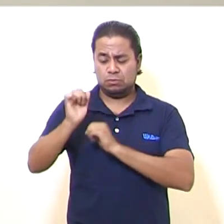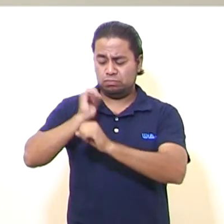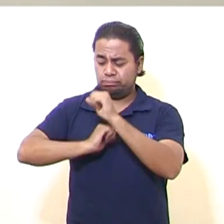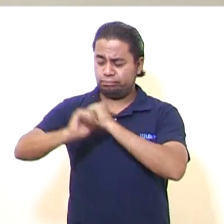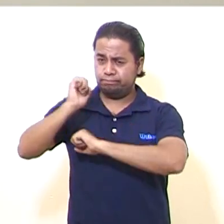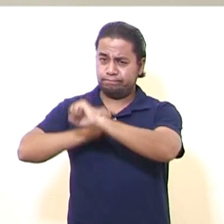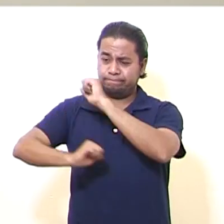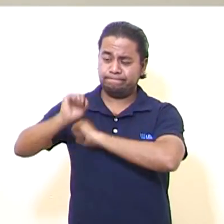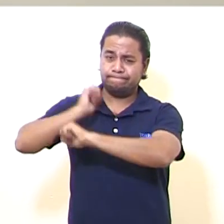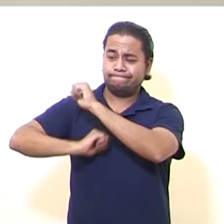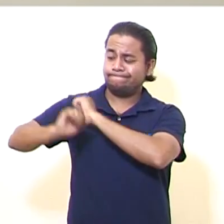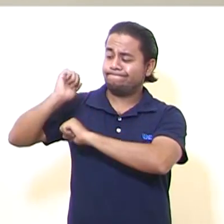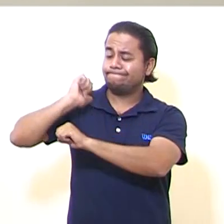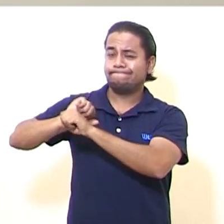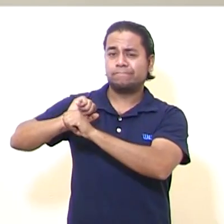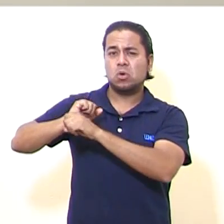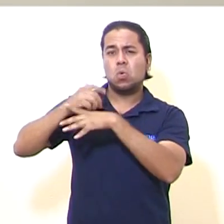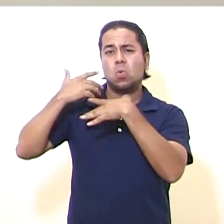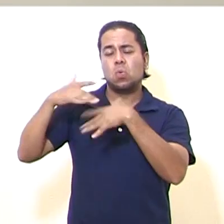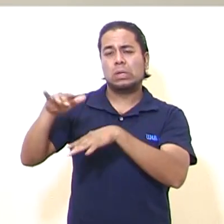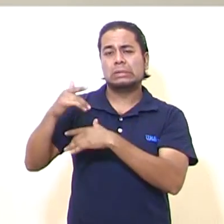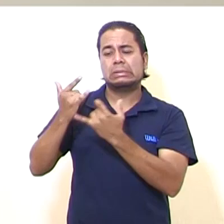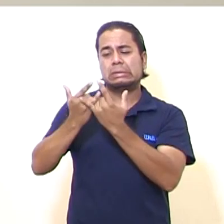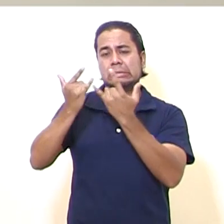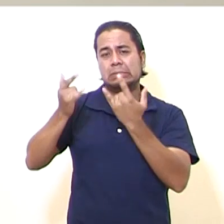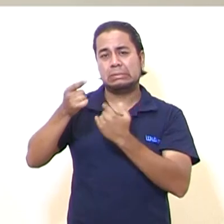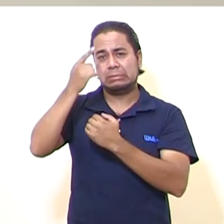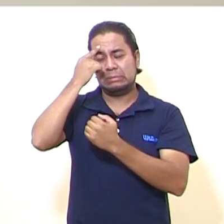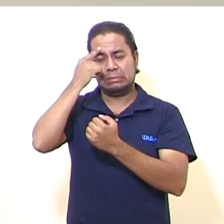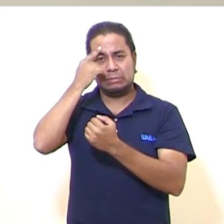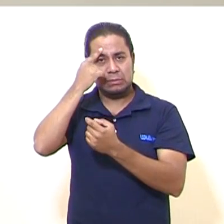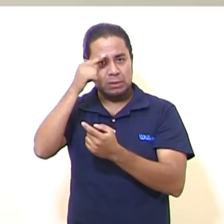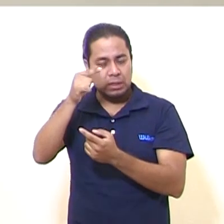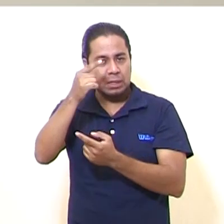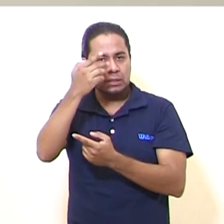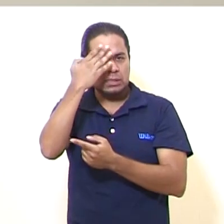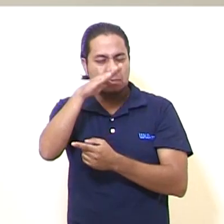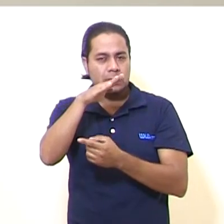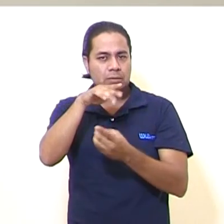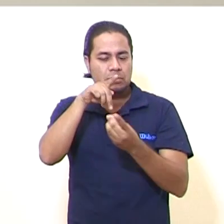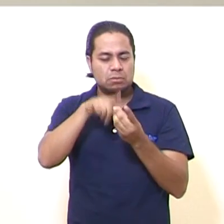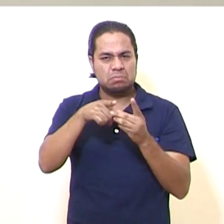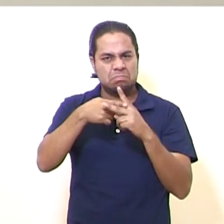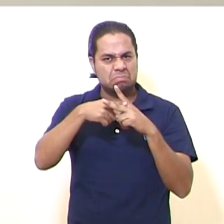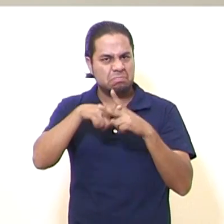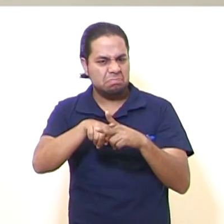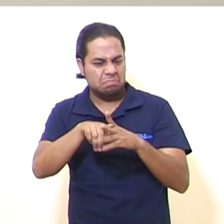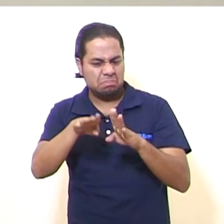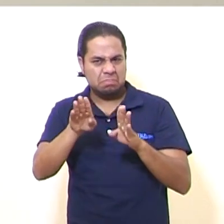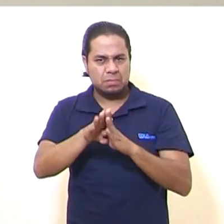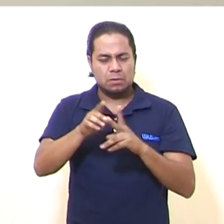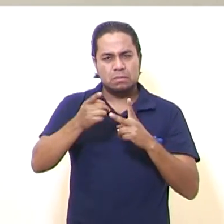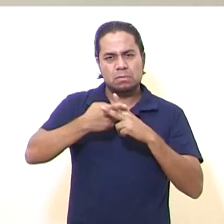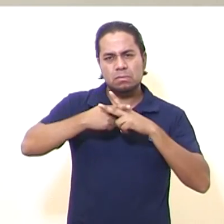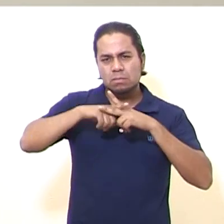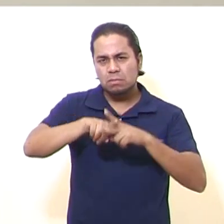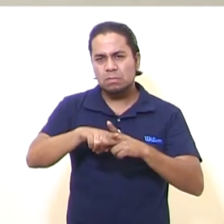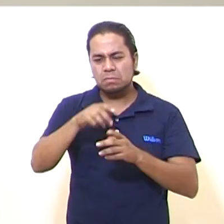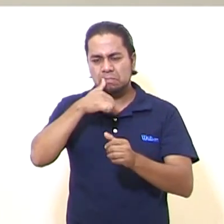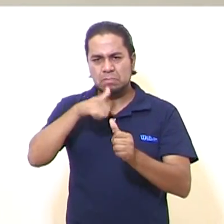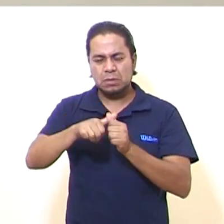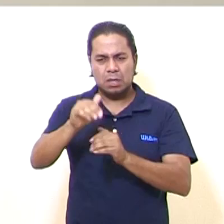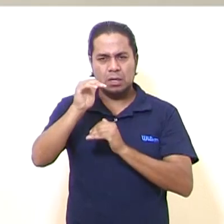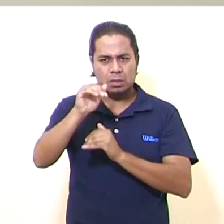tiempo histórico y en un espacio para poder saber de dónde surgieron las mayúsculas. ¿Tú conoces